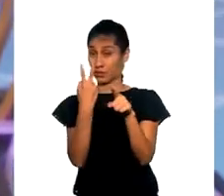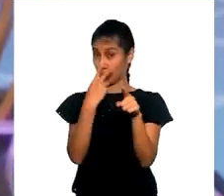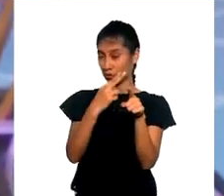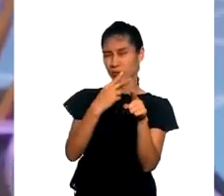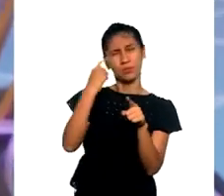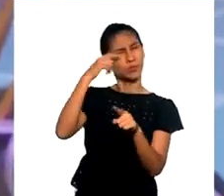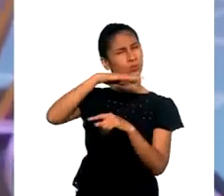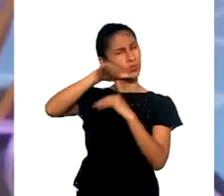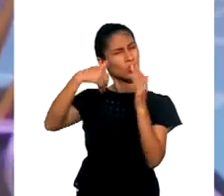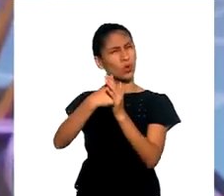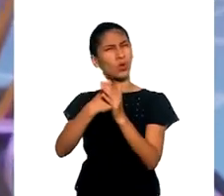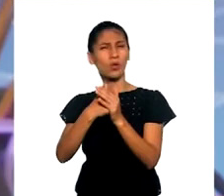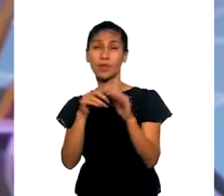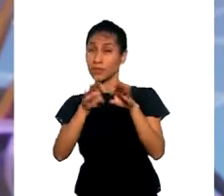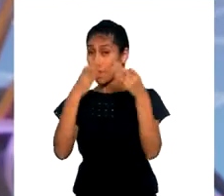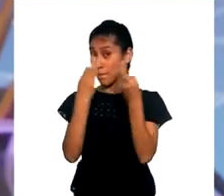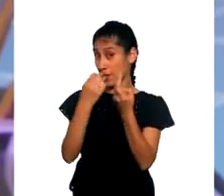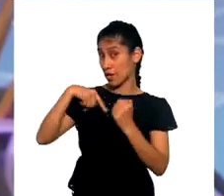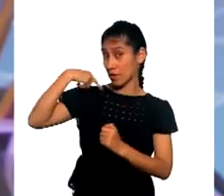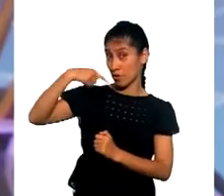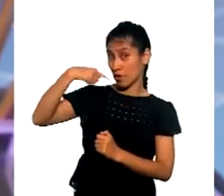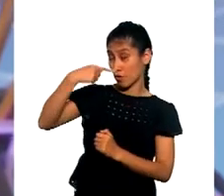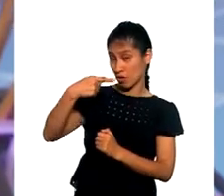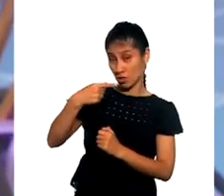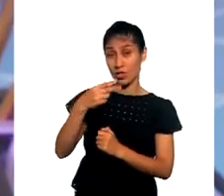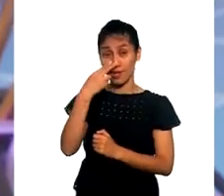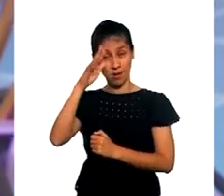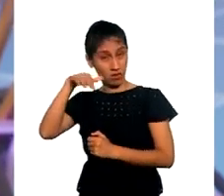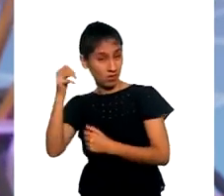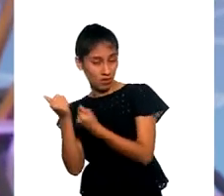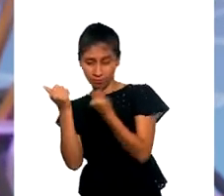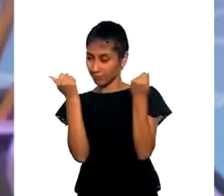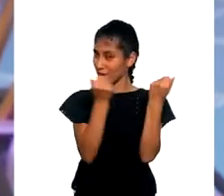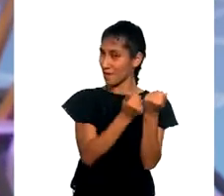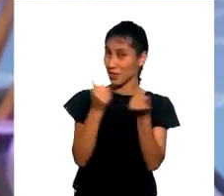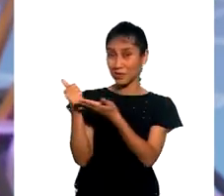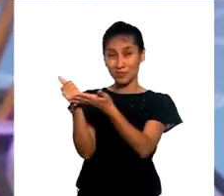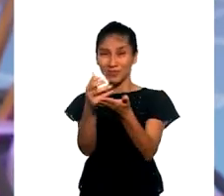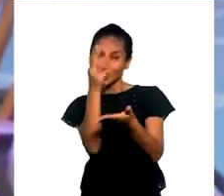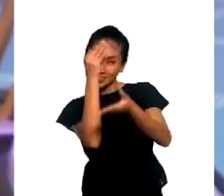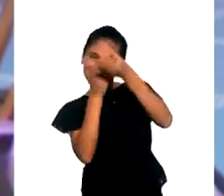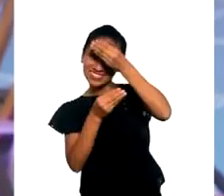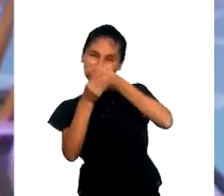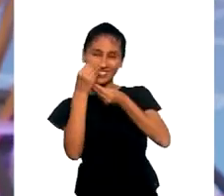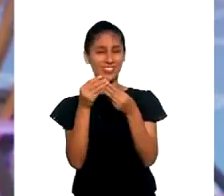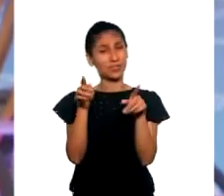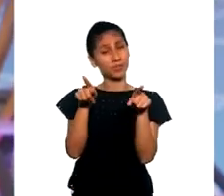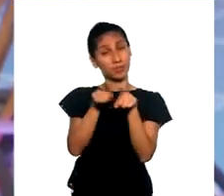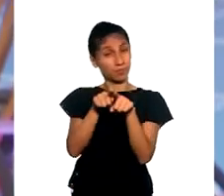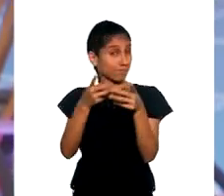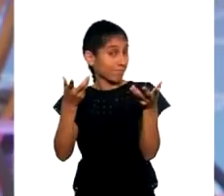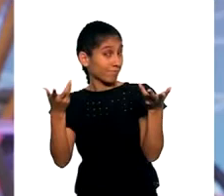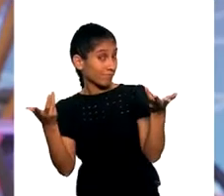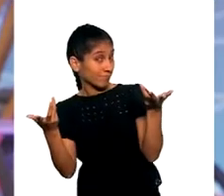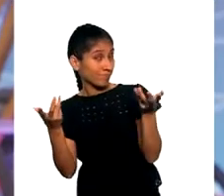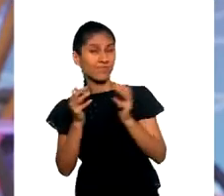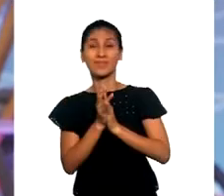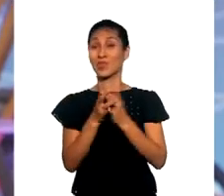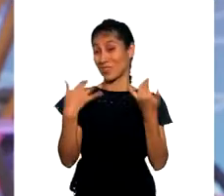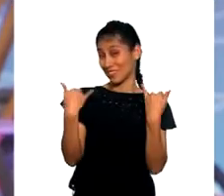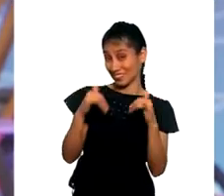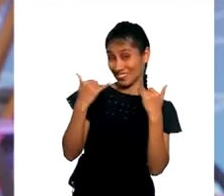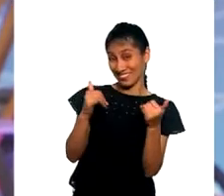cotidiana para apoyar a nuestras niñas y niños en su aprendizaje y por qué no también